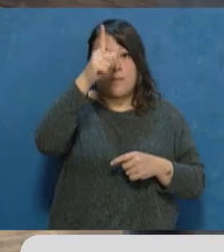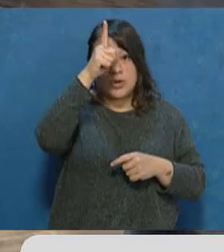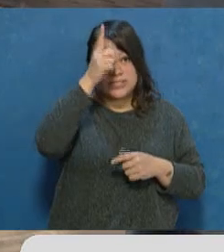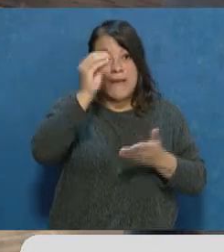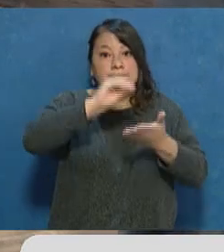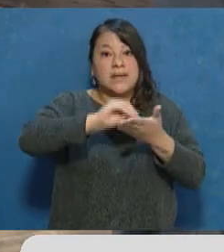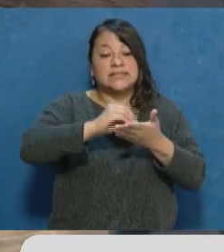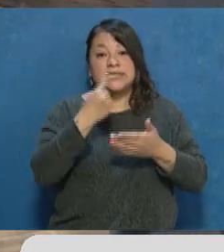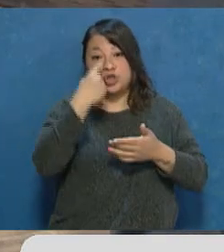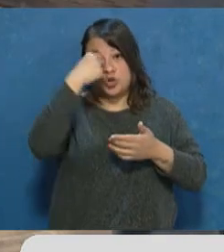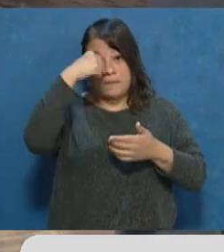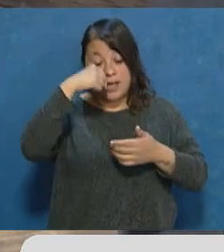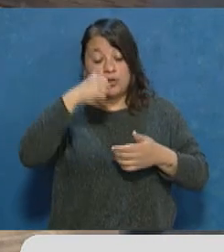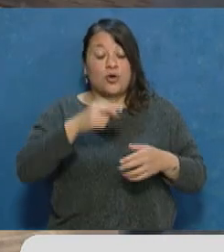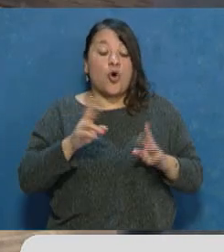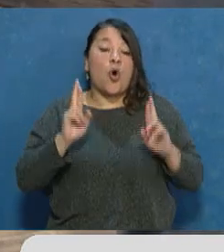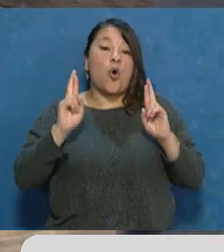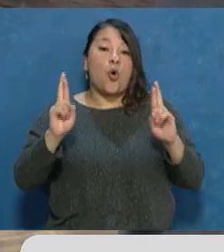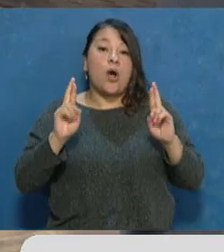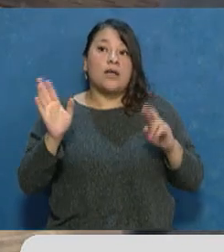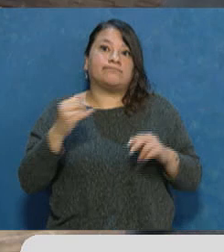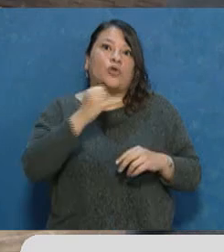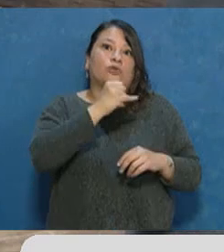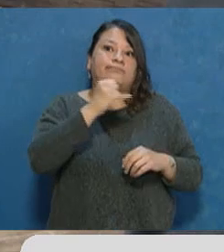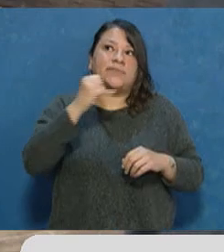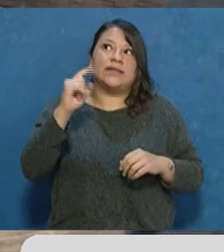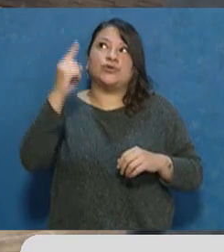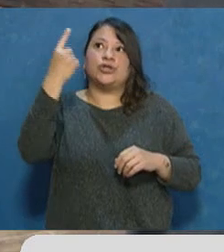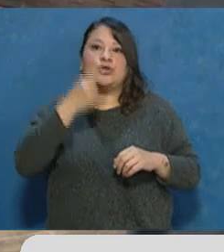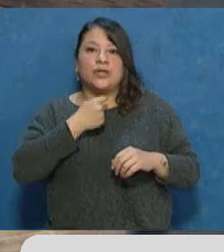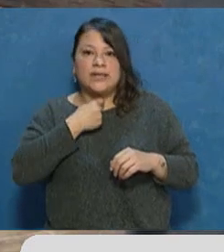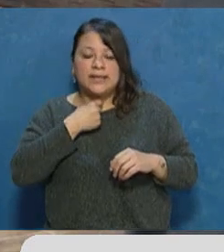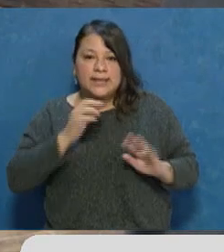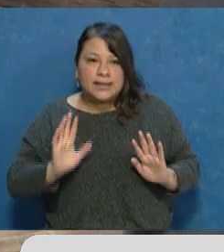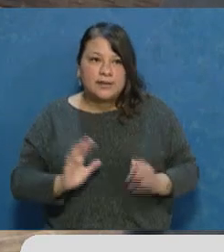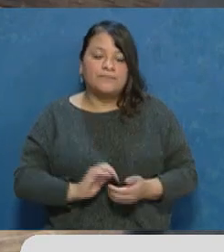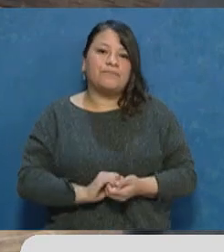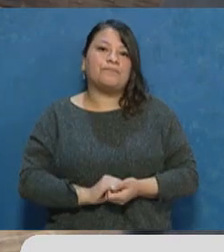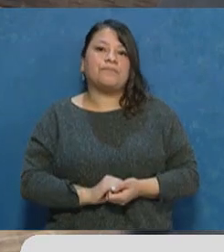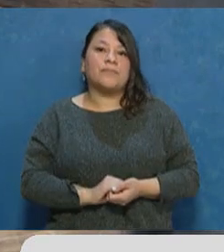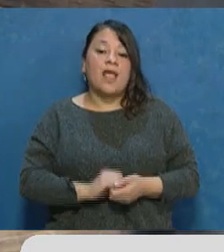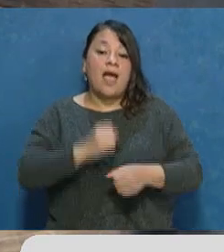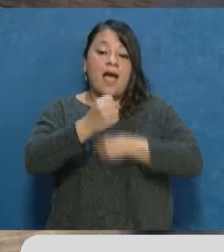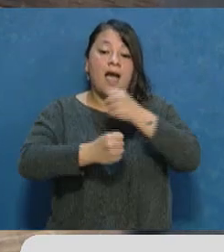el hisopado, esperemos que salgan negativos si Dios quiere. No